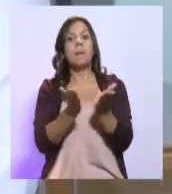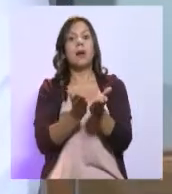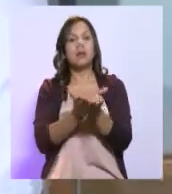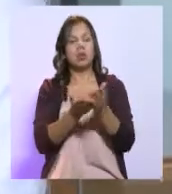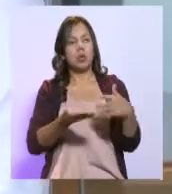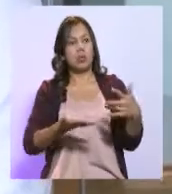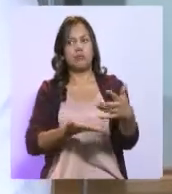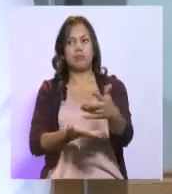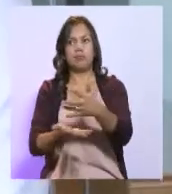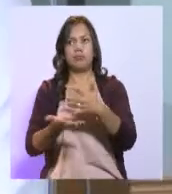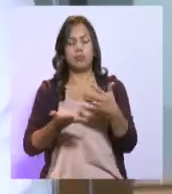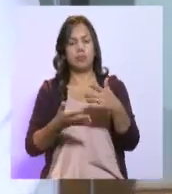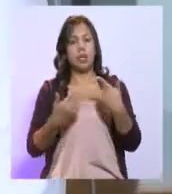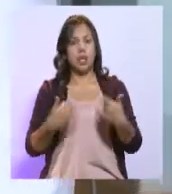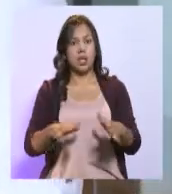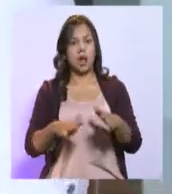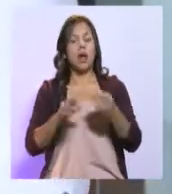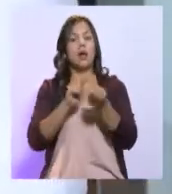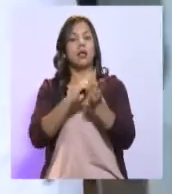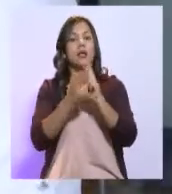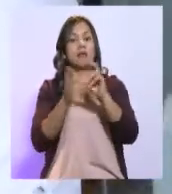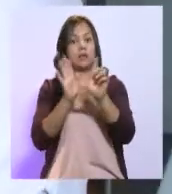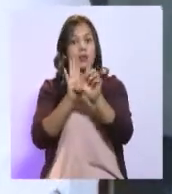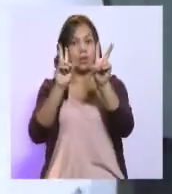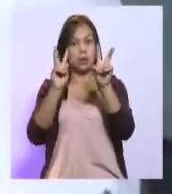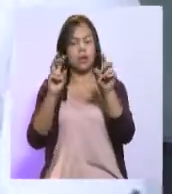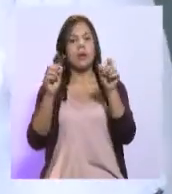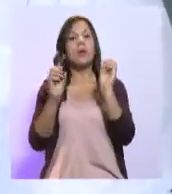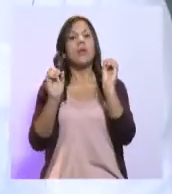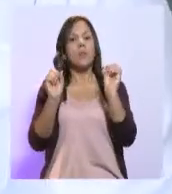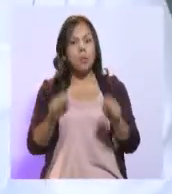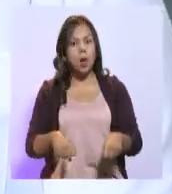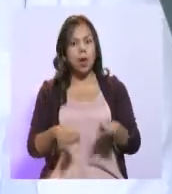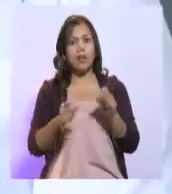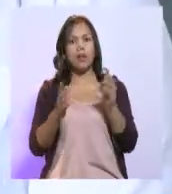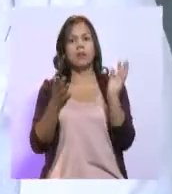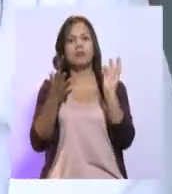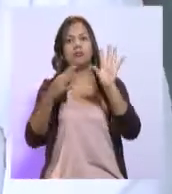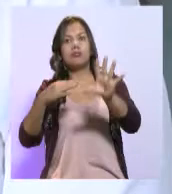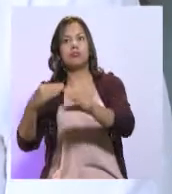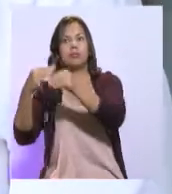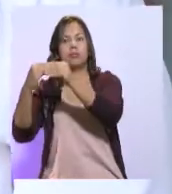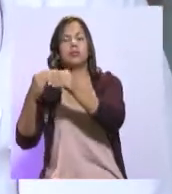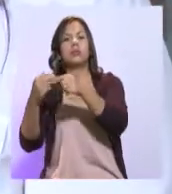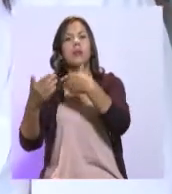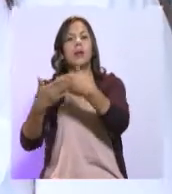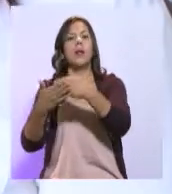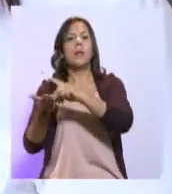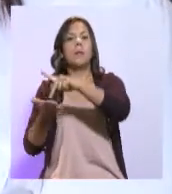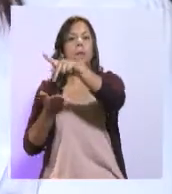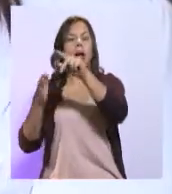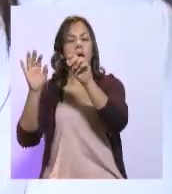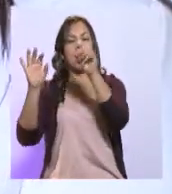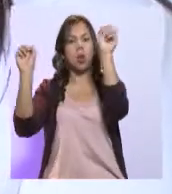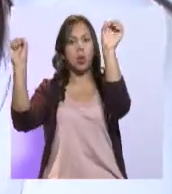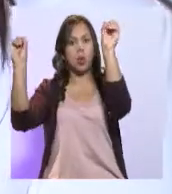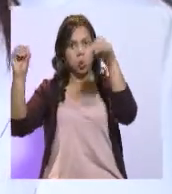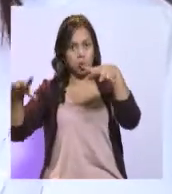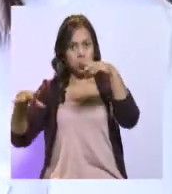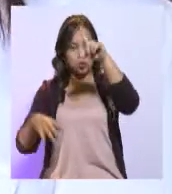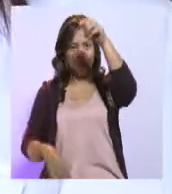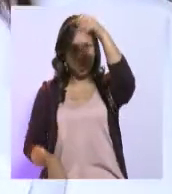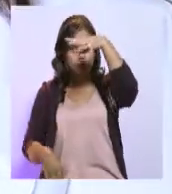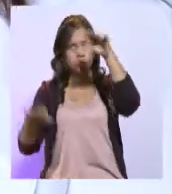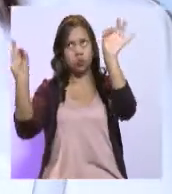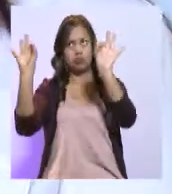ser recolectado luego de la reforma a la ley a través de la planilla eléctrica. Hoy hemos tenido una comisión general donde han